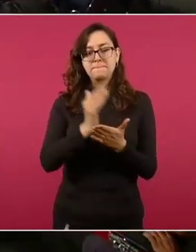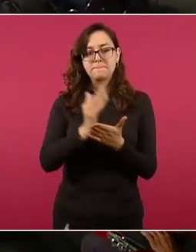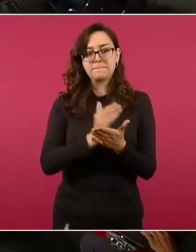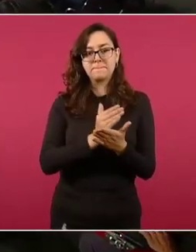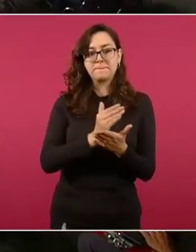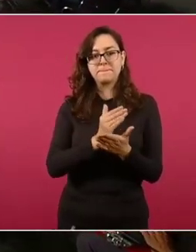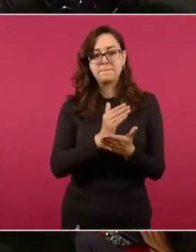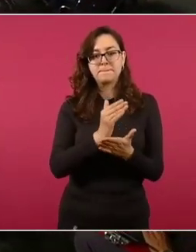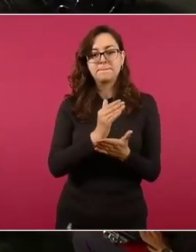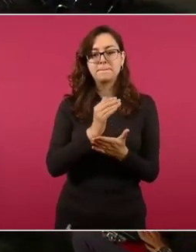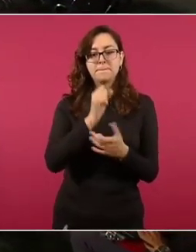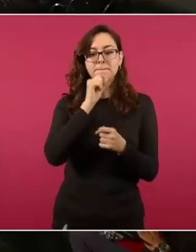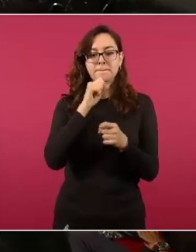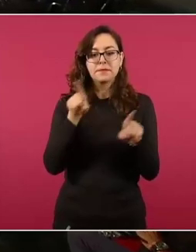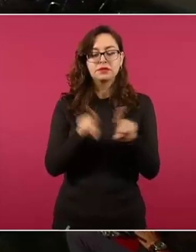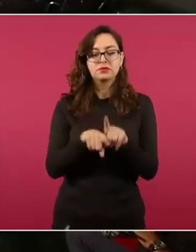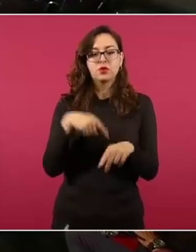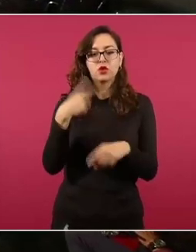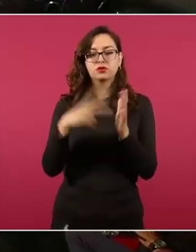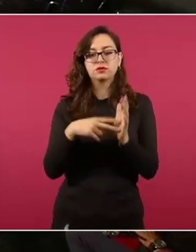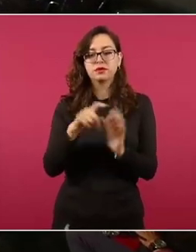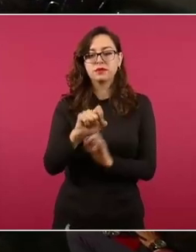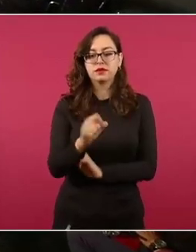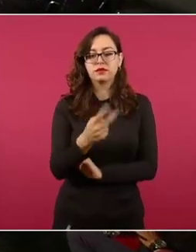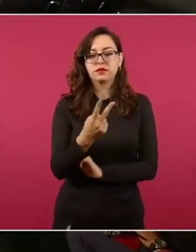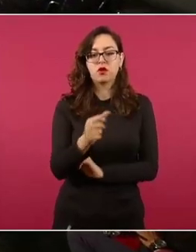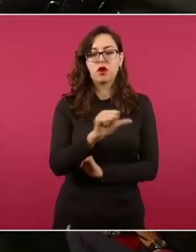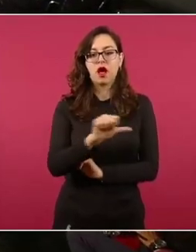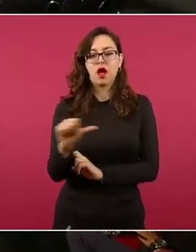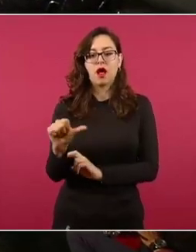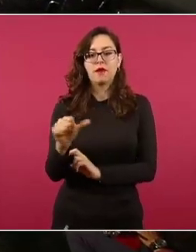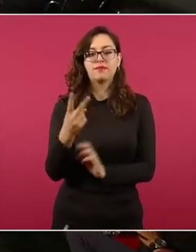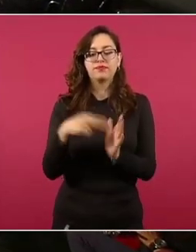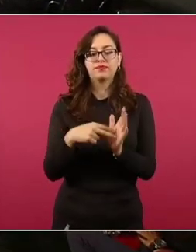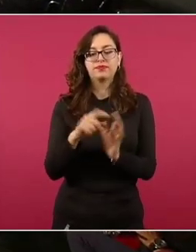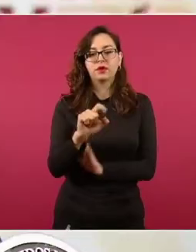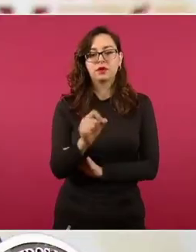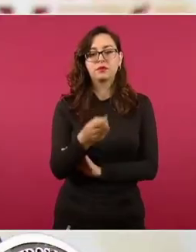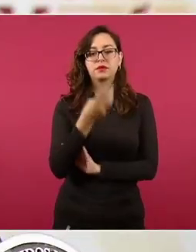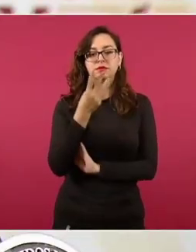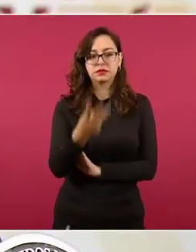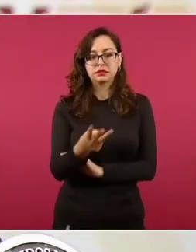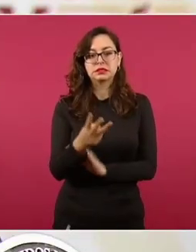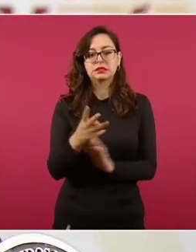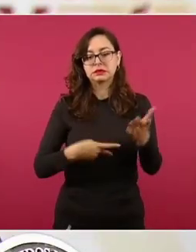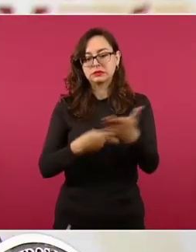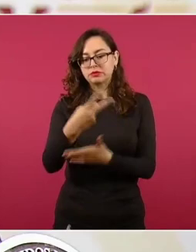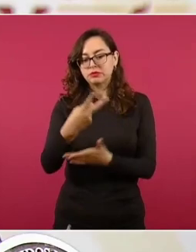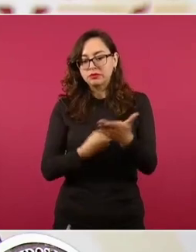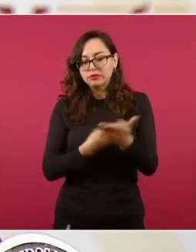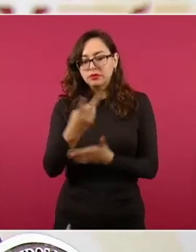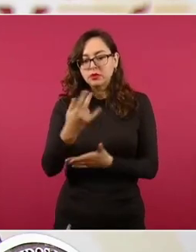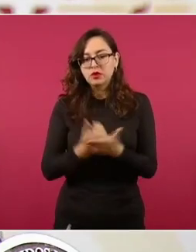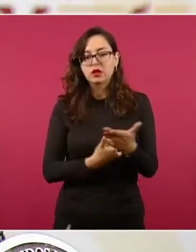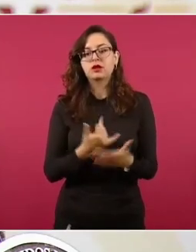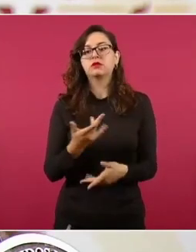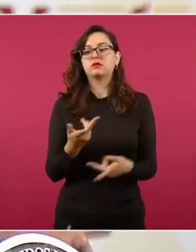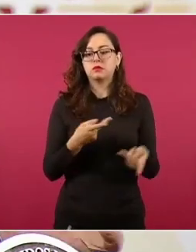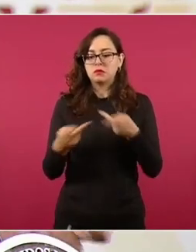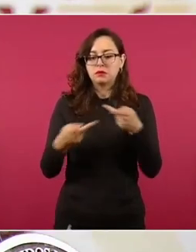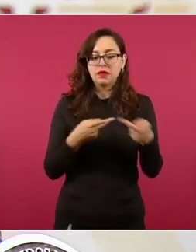para 2022-2023, que es reducir drásticamente el tráfico de armas hacia México y